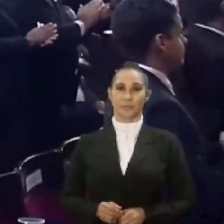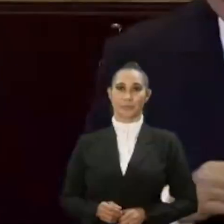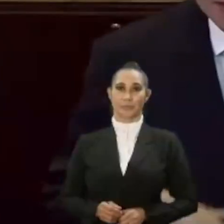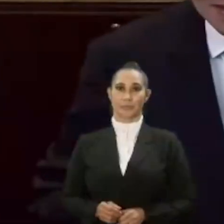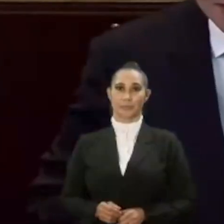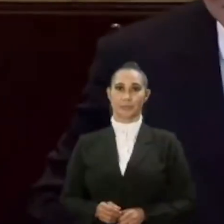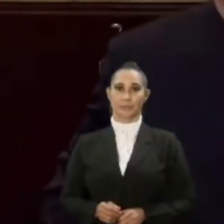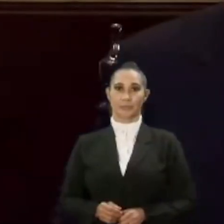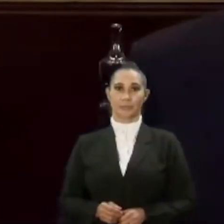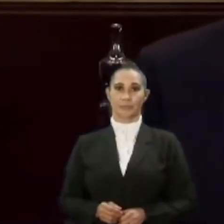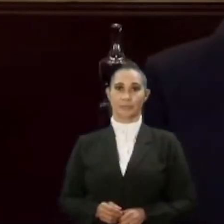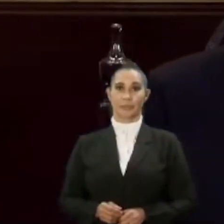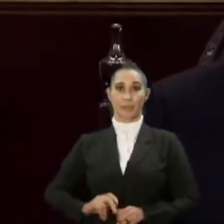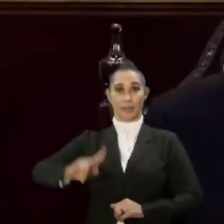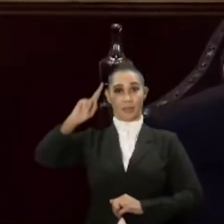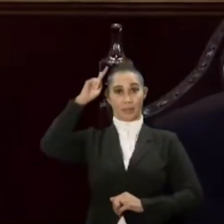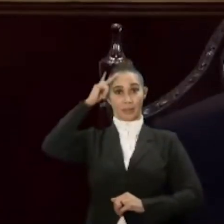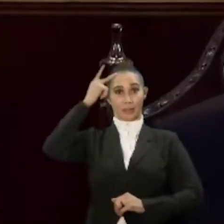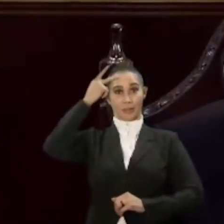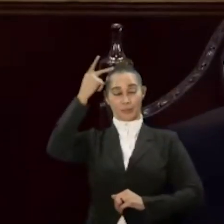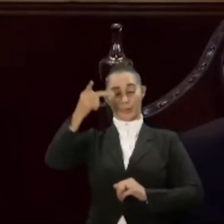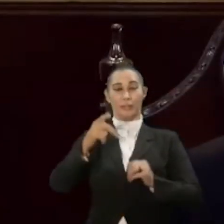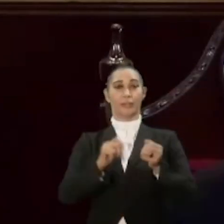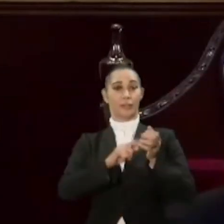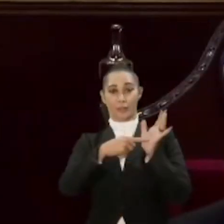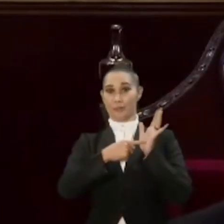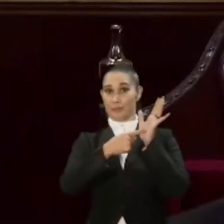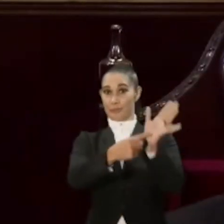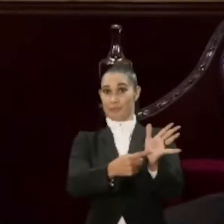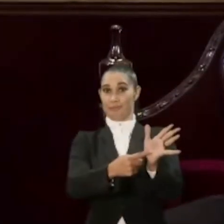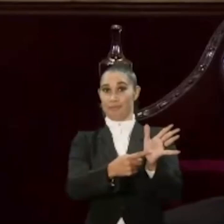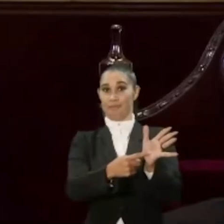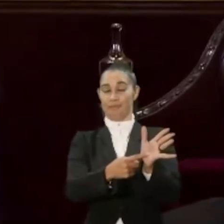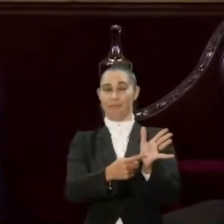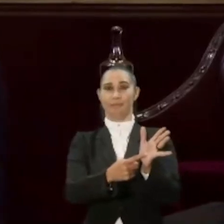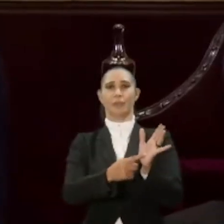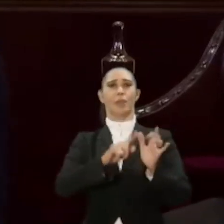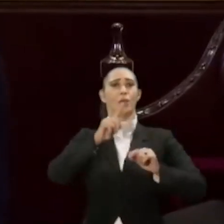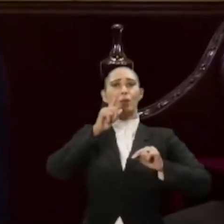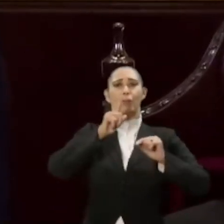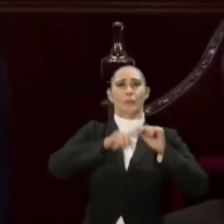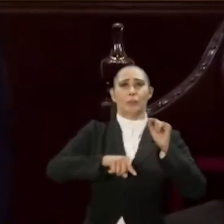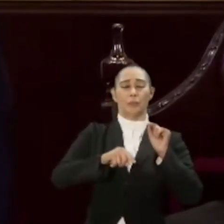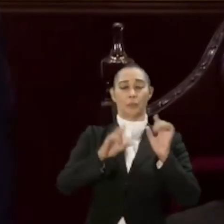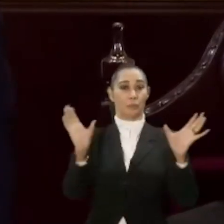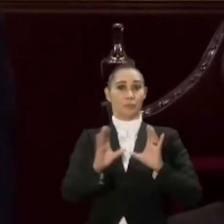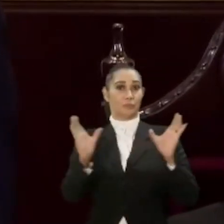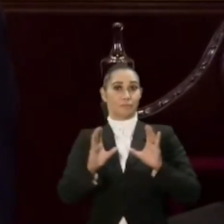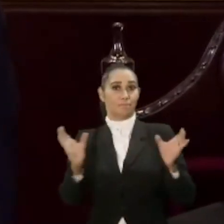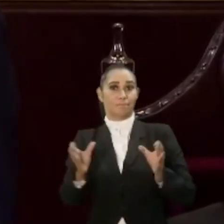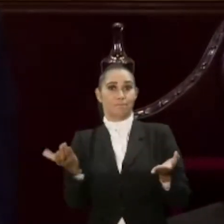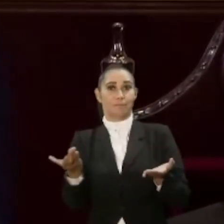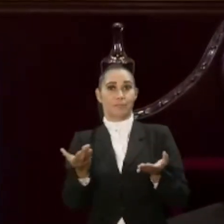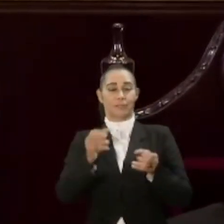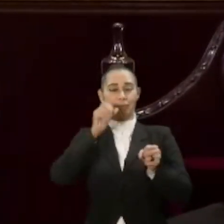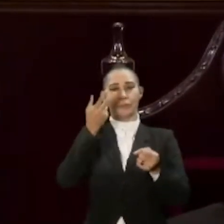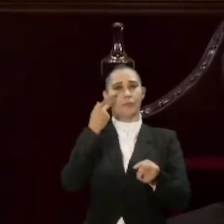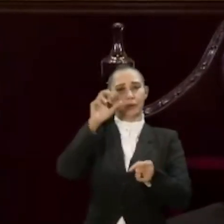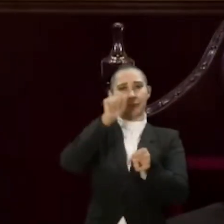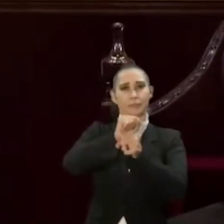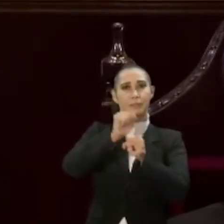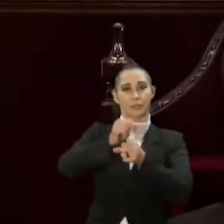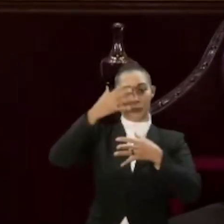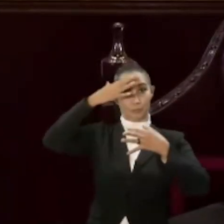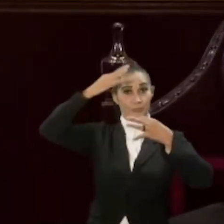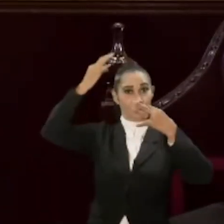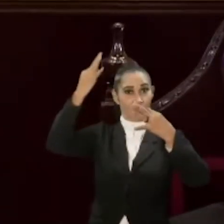La contundente política de defensa que estamos llevando a cabo no la podríamos hacer sin el trabajo